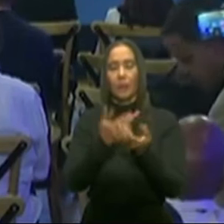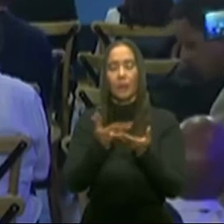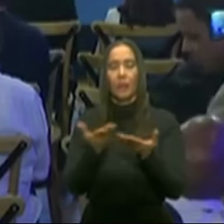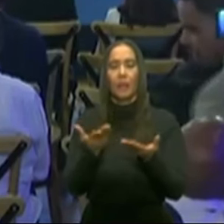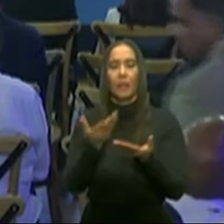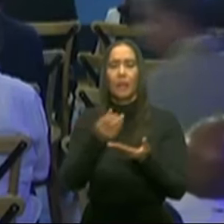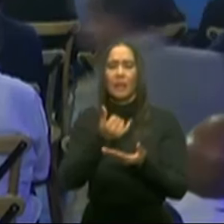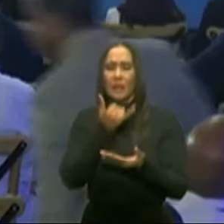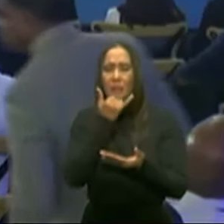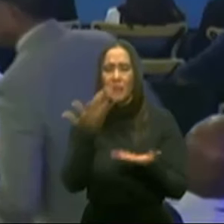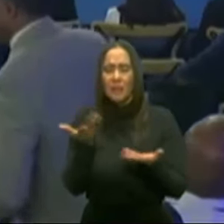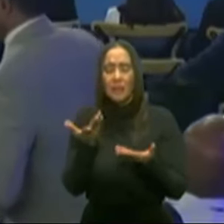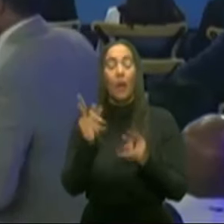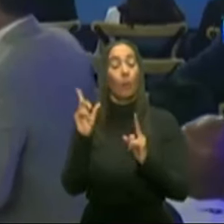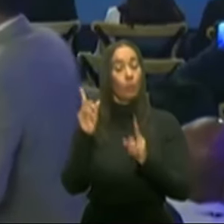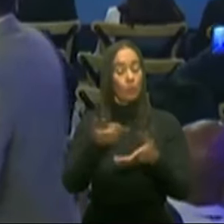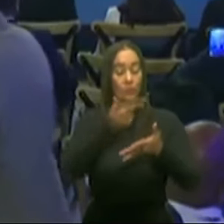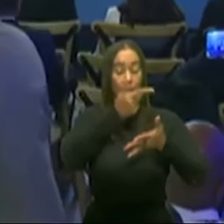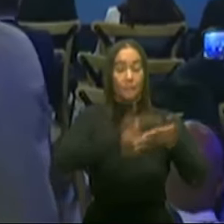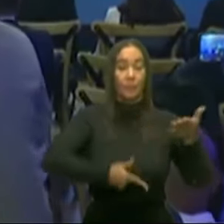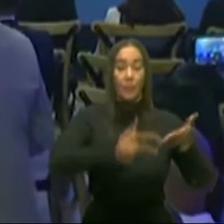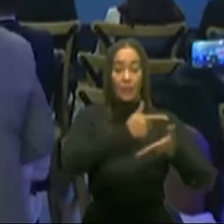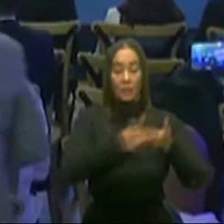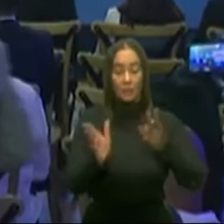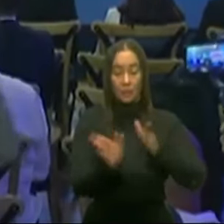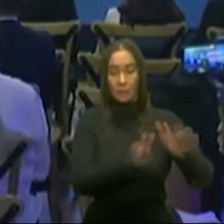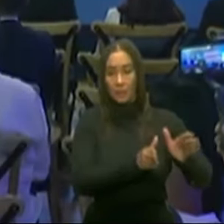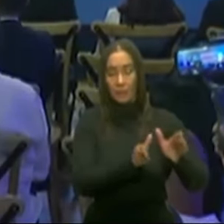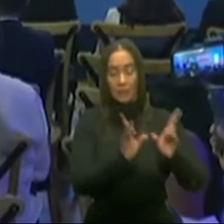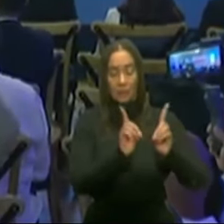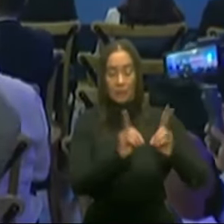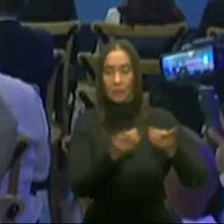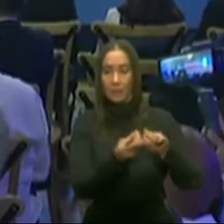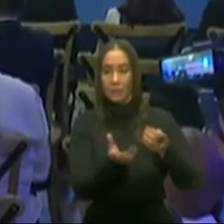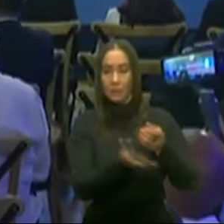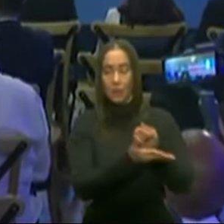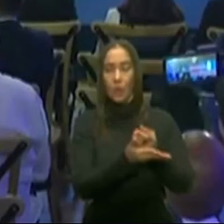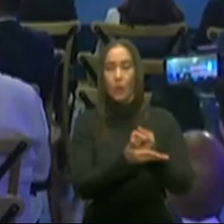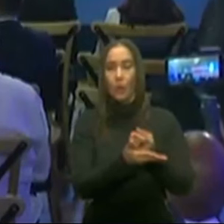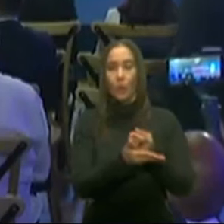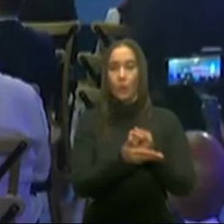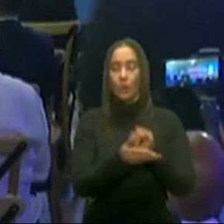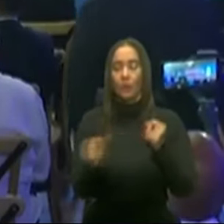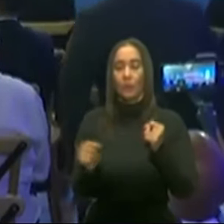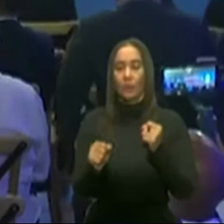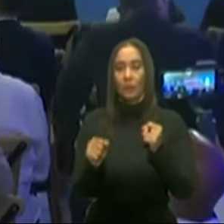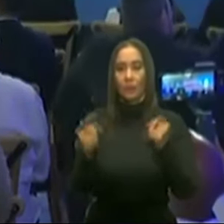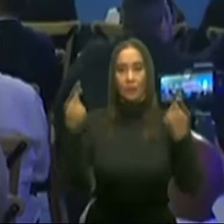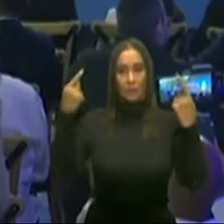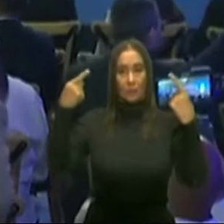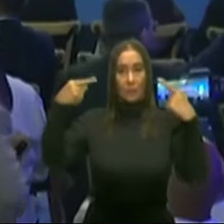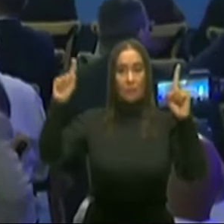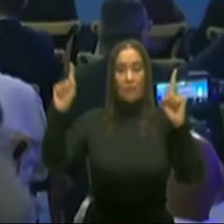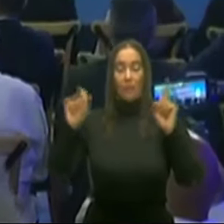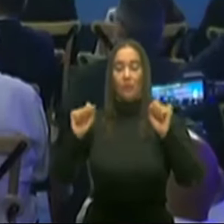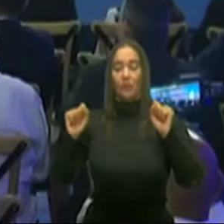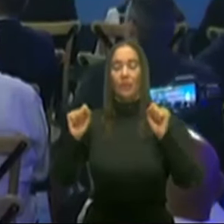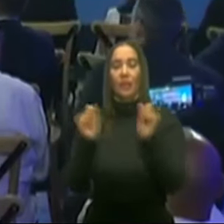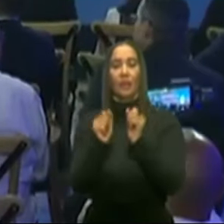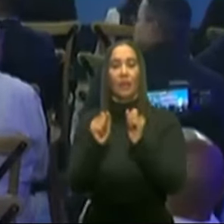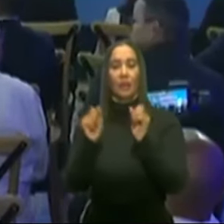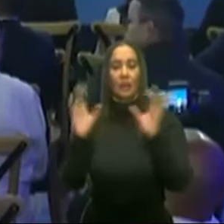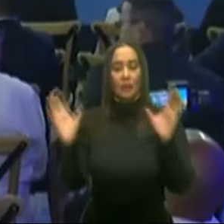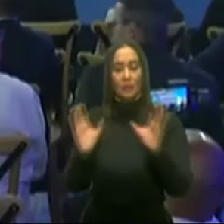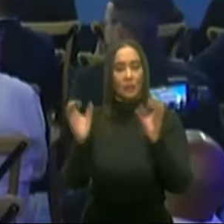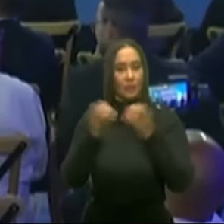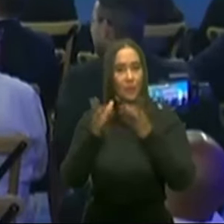Rodríguez porque se refirió a uno de los puntos más sensibles que hay en todo este proceso. Recordemos que esto es una propuesta, esto no es la ley,